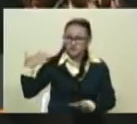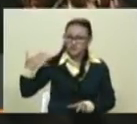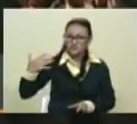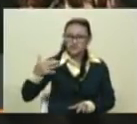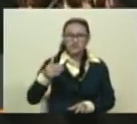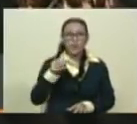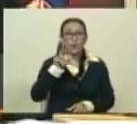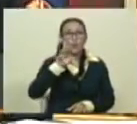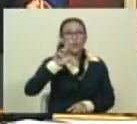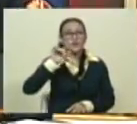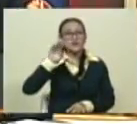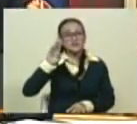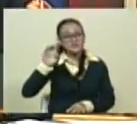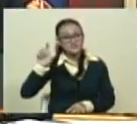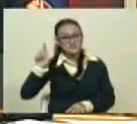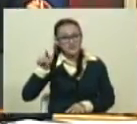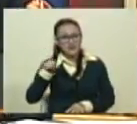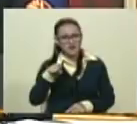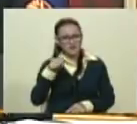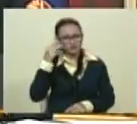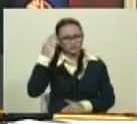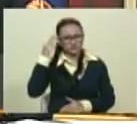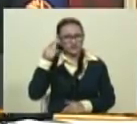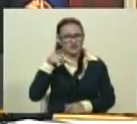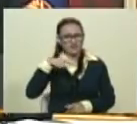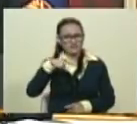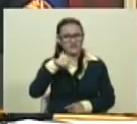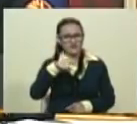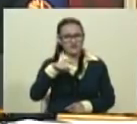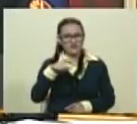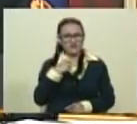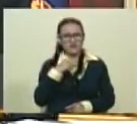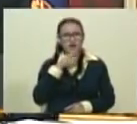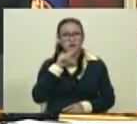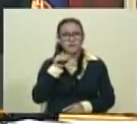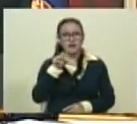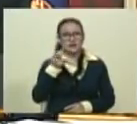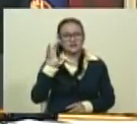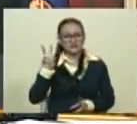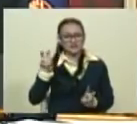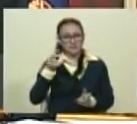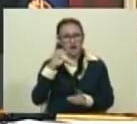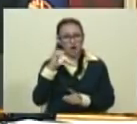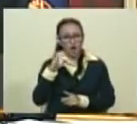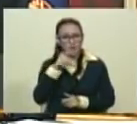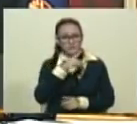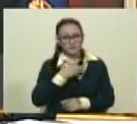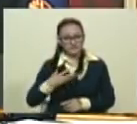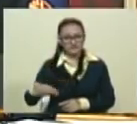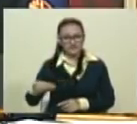Álvaro Uribe Vélez, y ustedes saben lo que es para nosotros hablar de Uribe, ¿verdad?